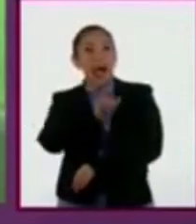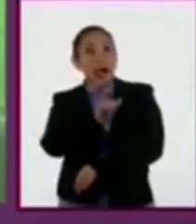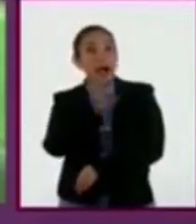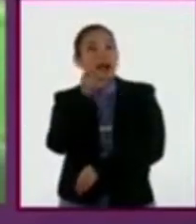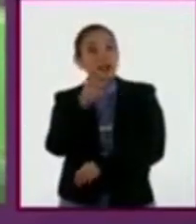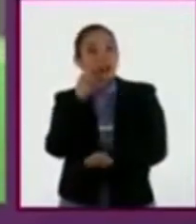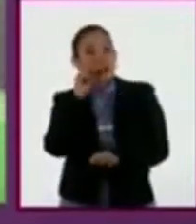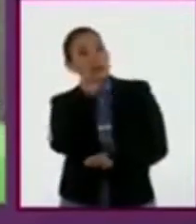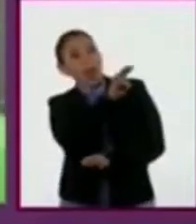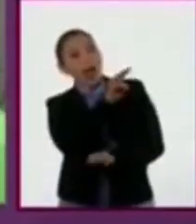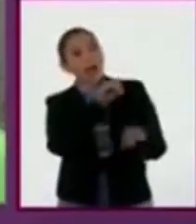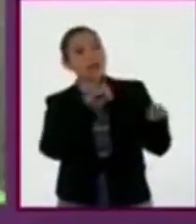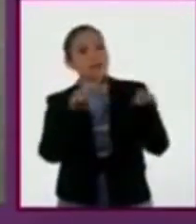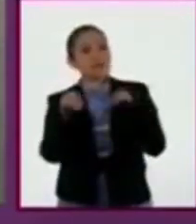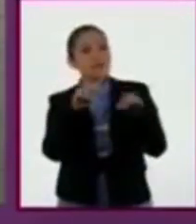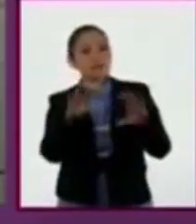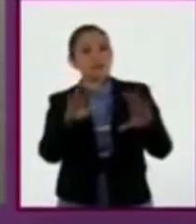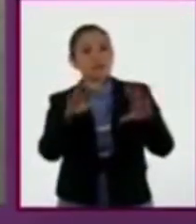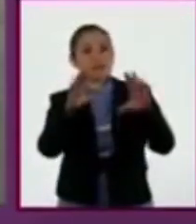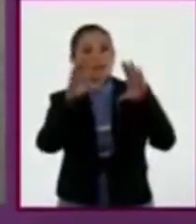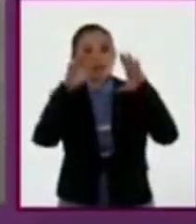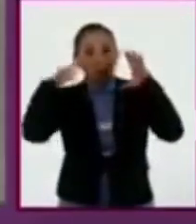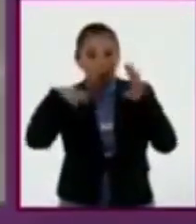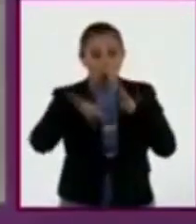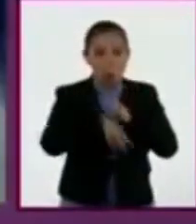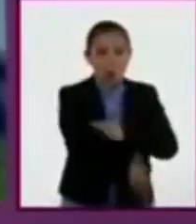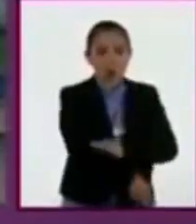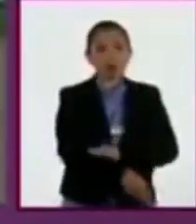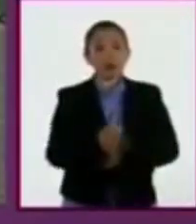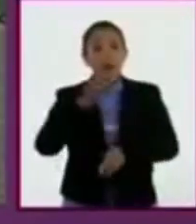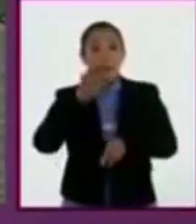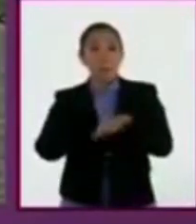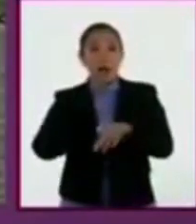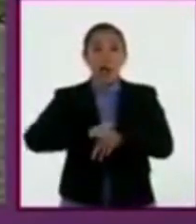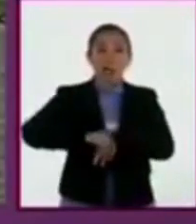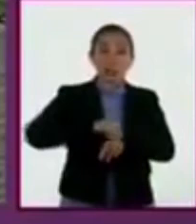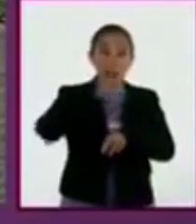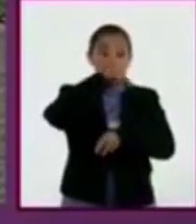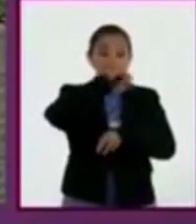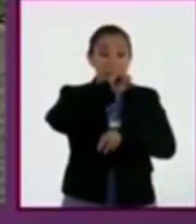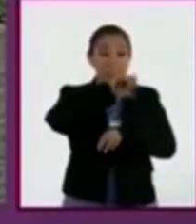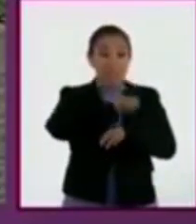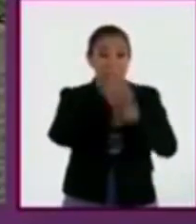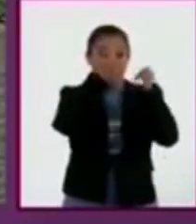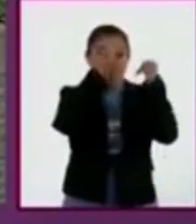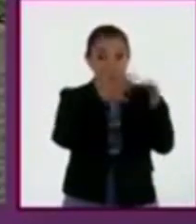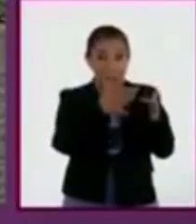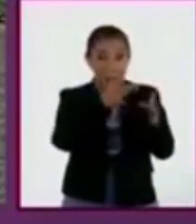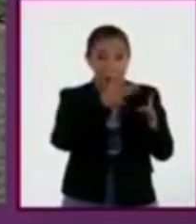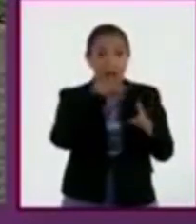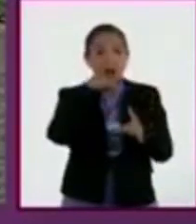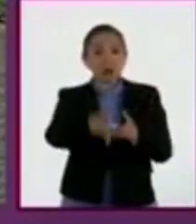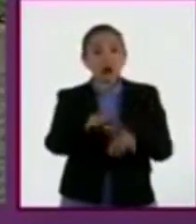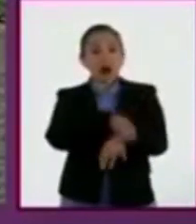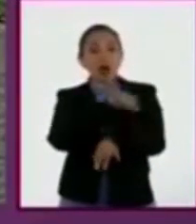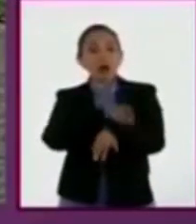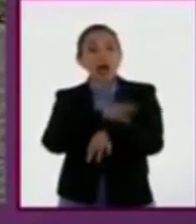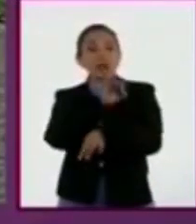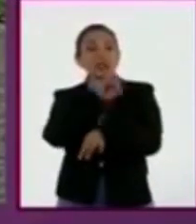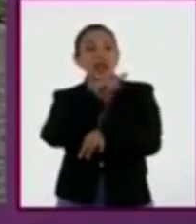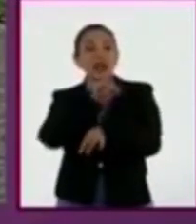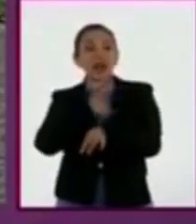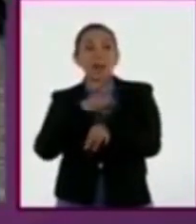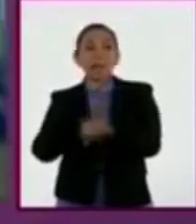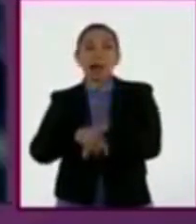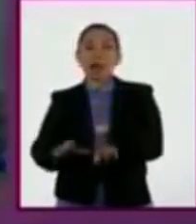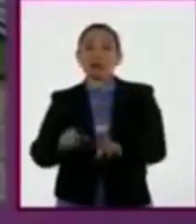cual se manifiesta en el aumento de su rapidez. Cuanto mayor sea la masa de un cuerpo en movimiento, su energía cinética